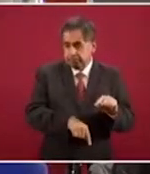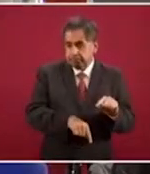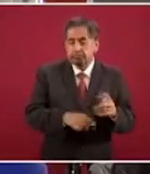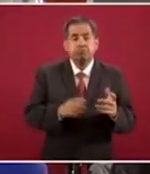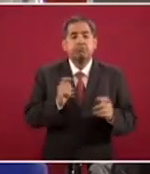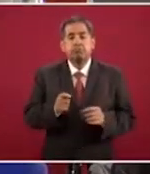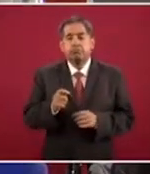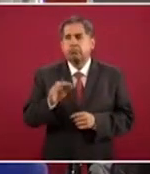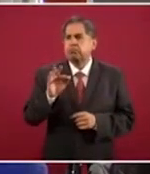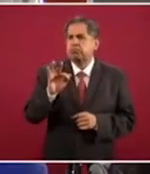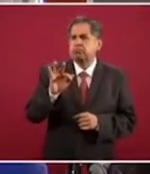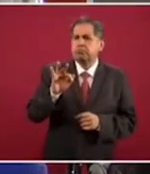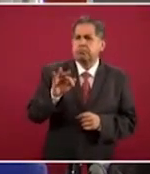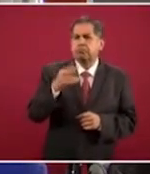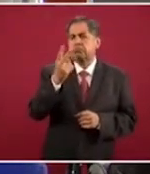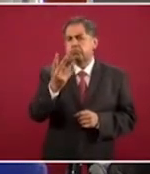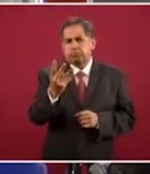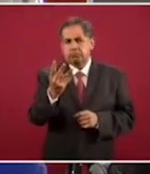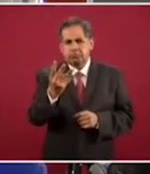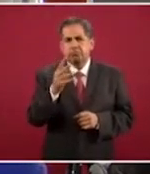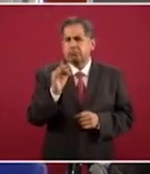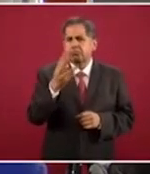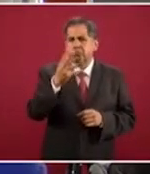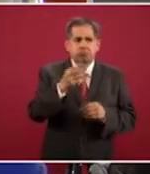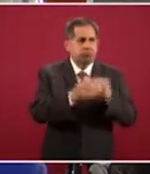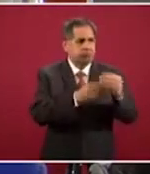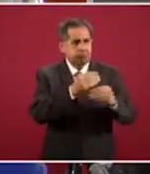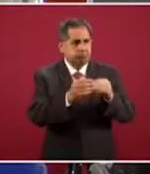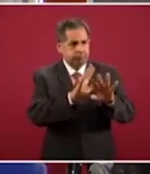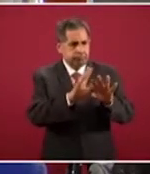42, 44 conflictos en el país